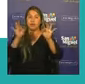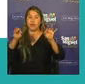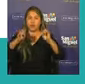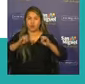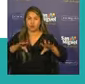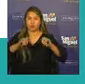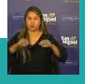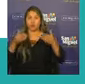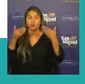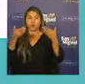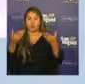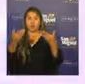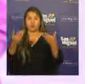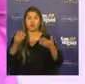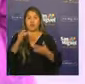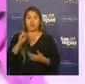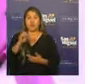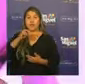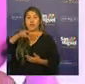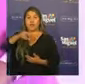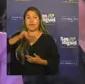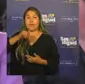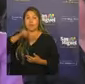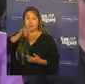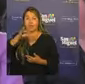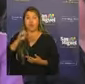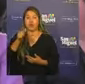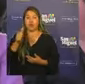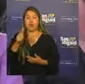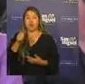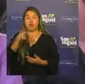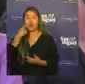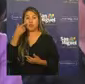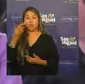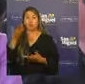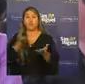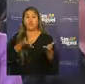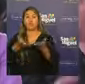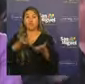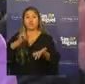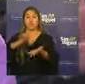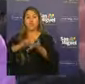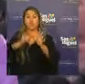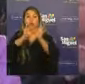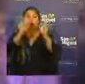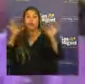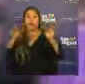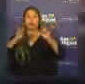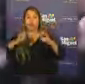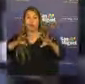a Luis Emilio Echeverría, nuestro director del Servicio Local de Educación.